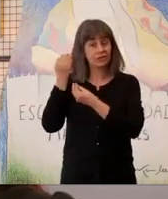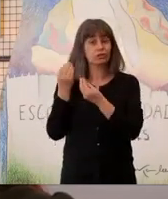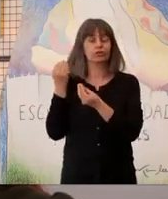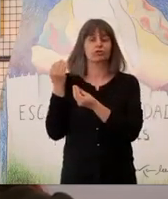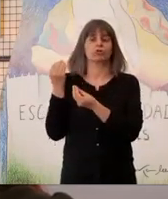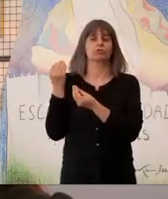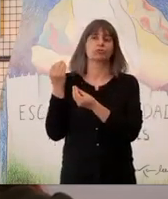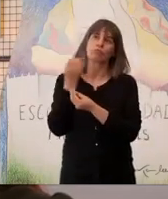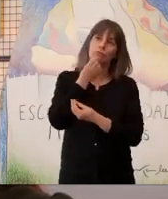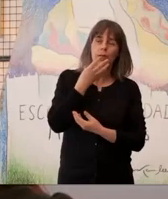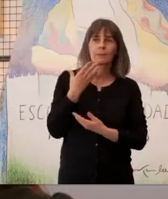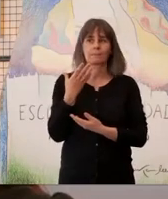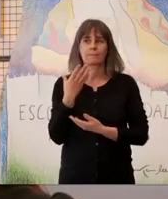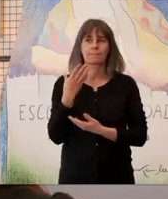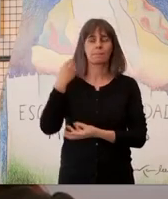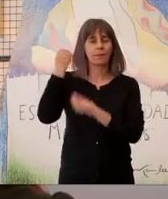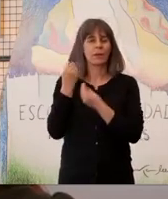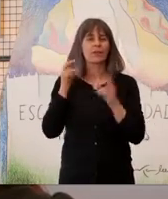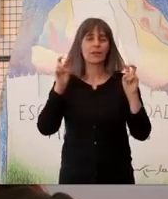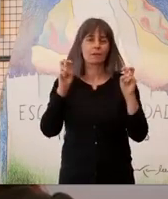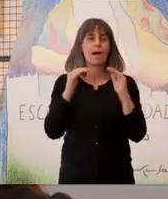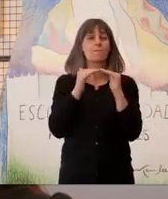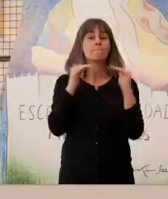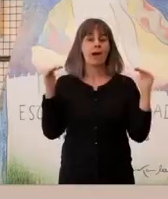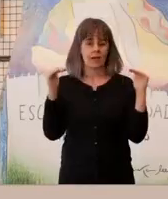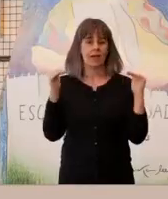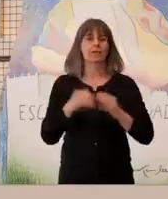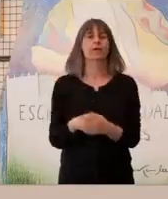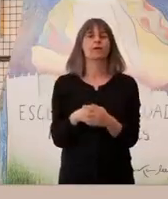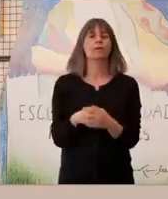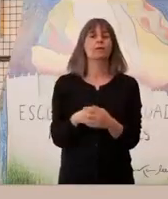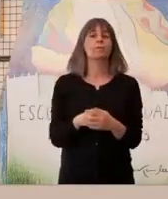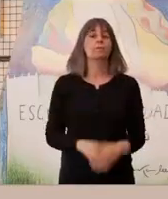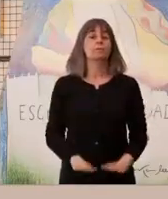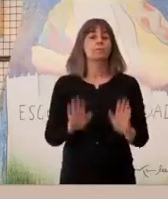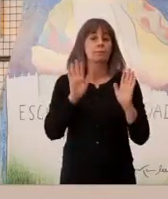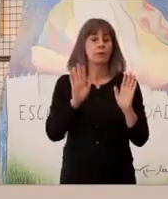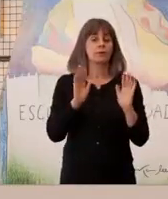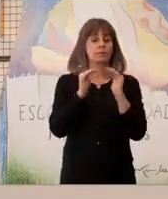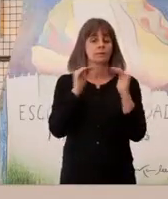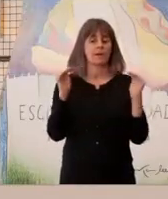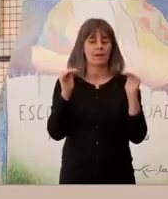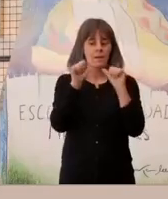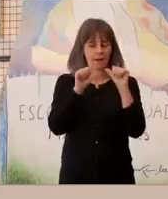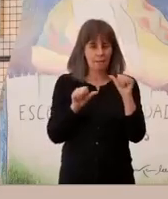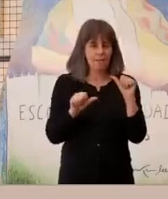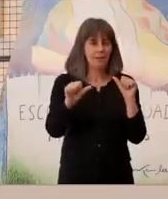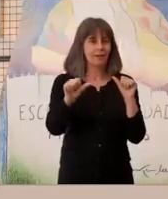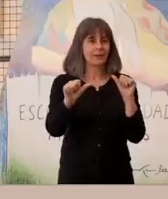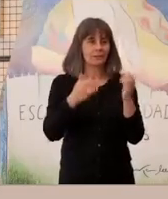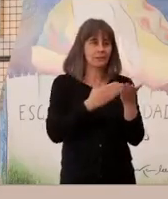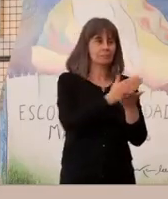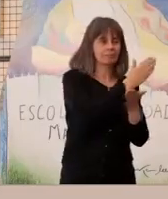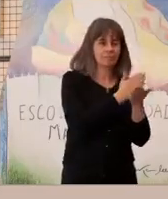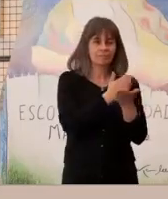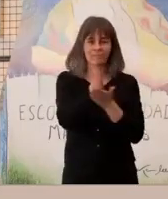Bueno una reflexión sobre la paridad pero a partir de esa reflexión vamos a transitar caminos que son distintos